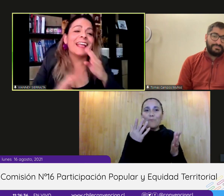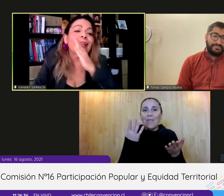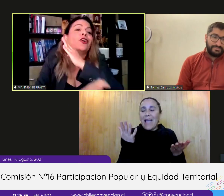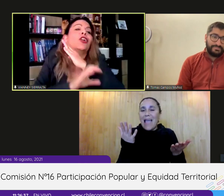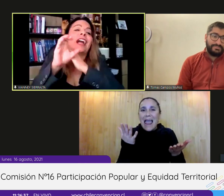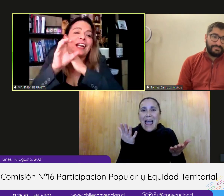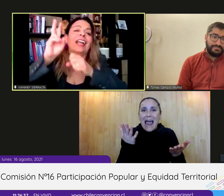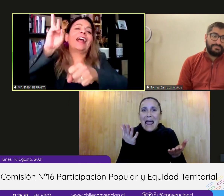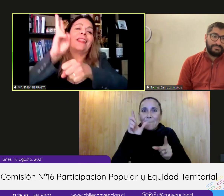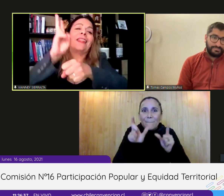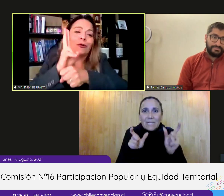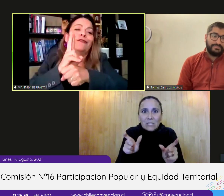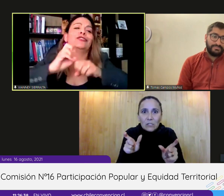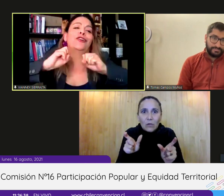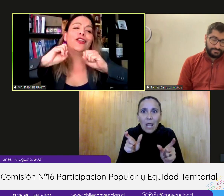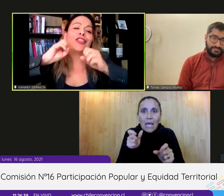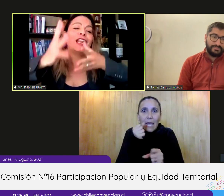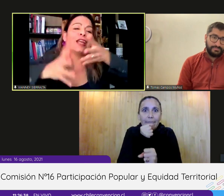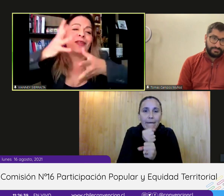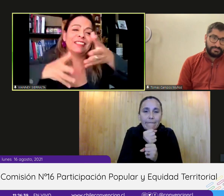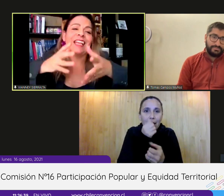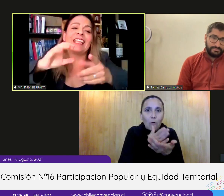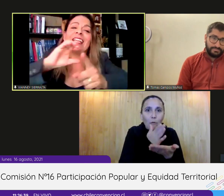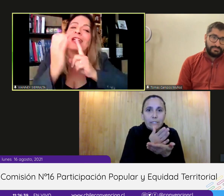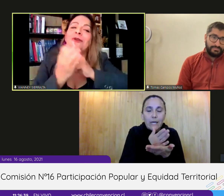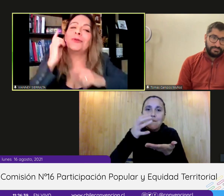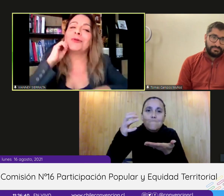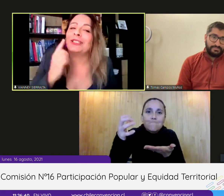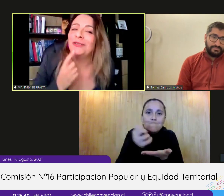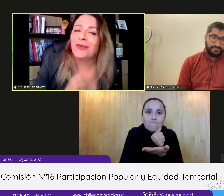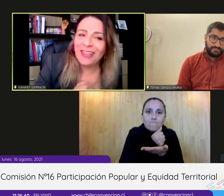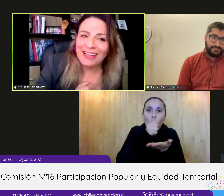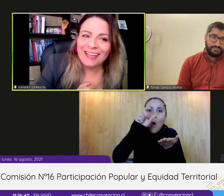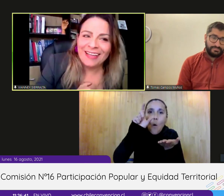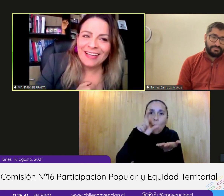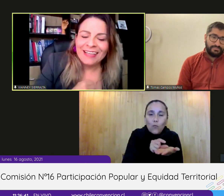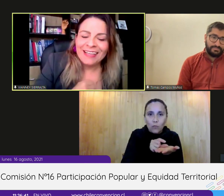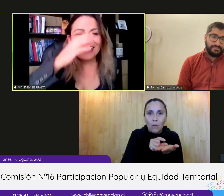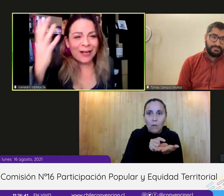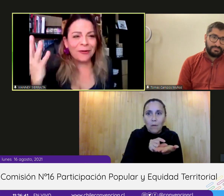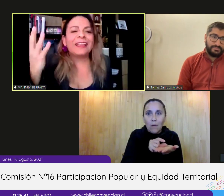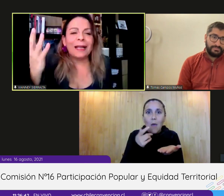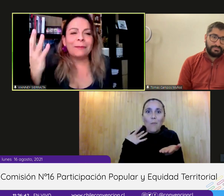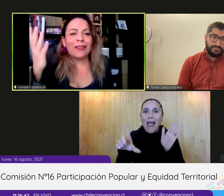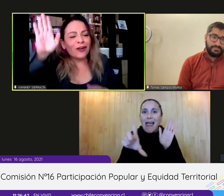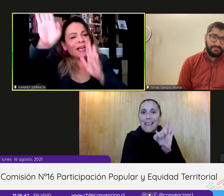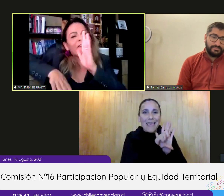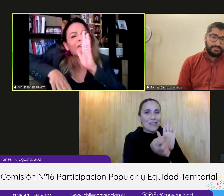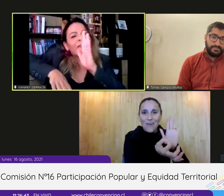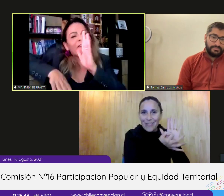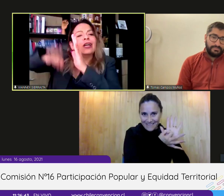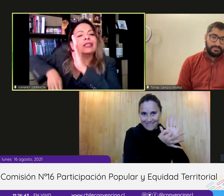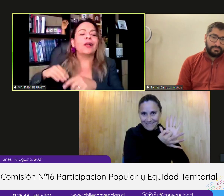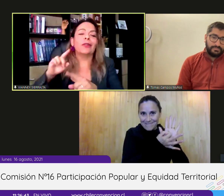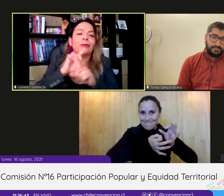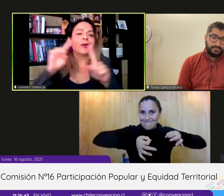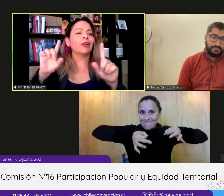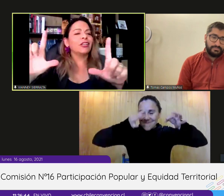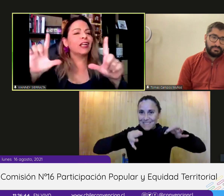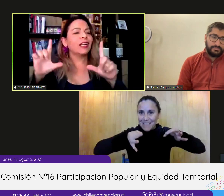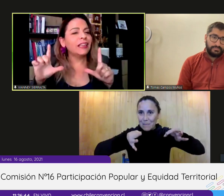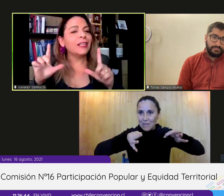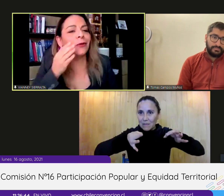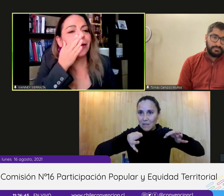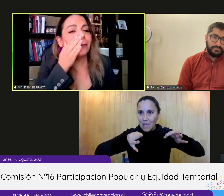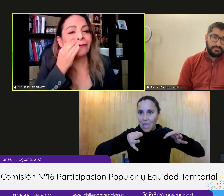esté dictando la carrera de profesor de lengua de señas y cultura sorda. ¿Se da cuenta la paradoja? Les bajamos el sueldo porque